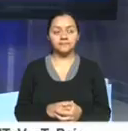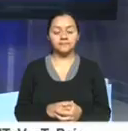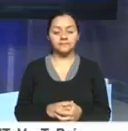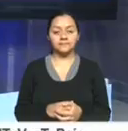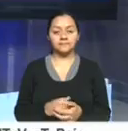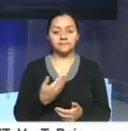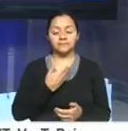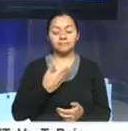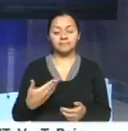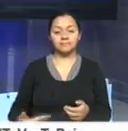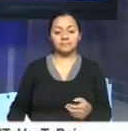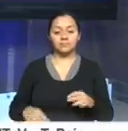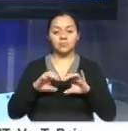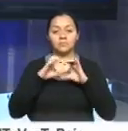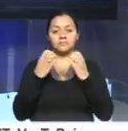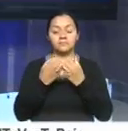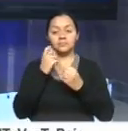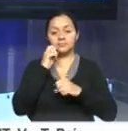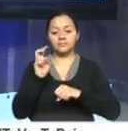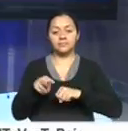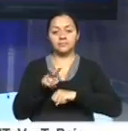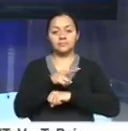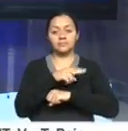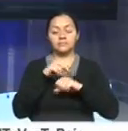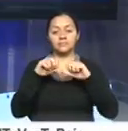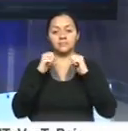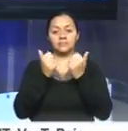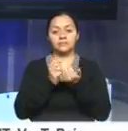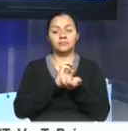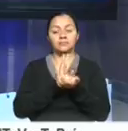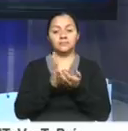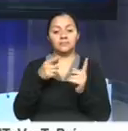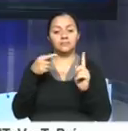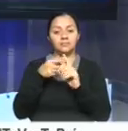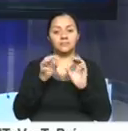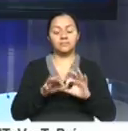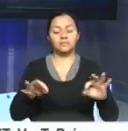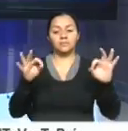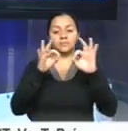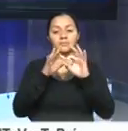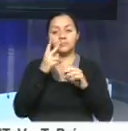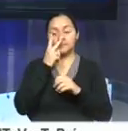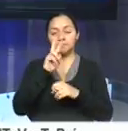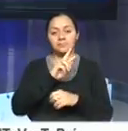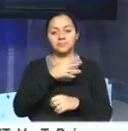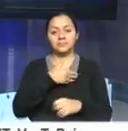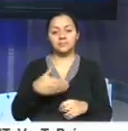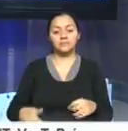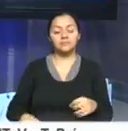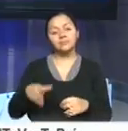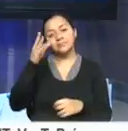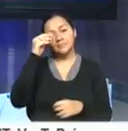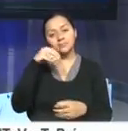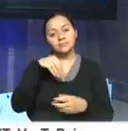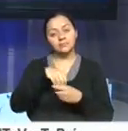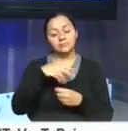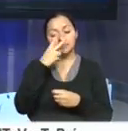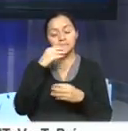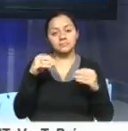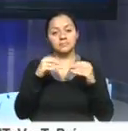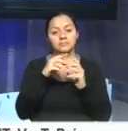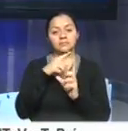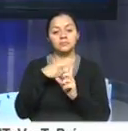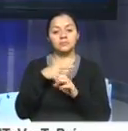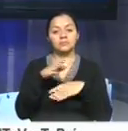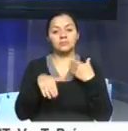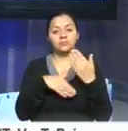La presidenta de la Comisión de Fiscalización de la Asamblea Nacional destaca la participación del vicepresidente Jorge Glass y califica como